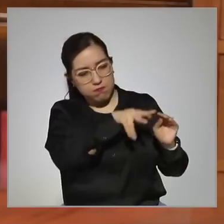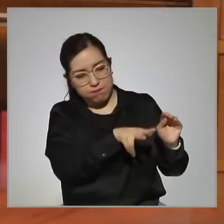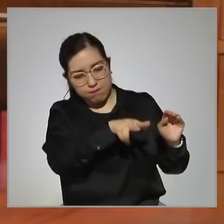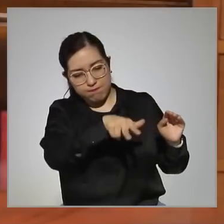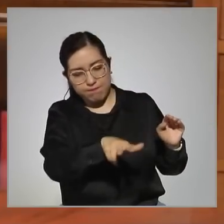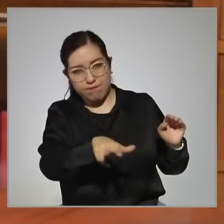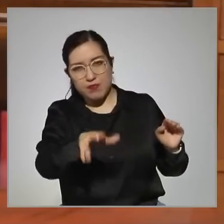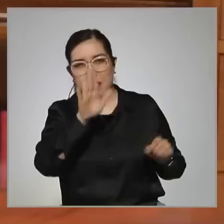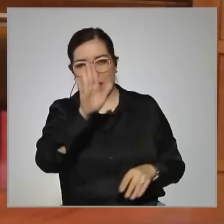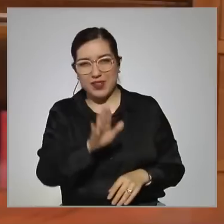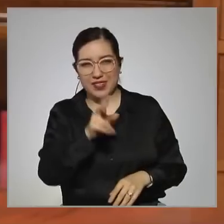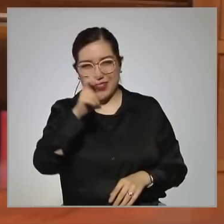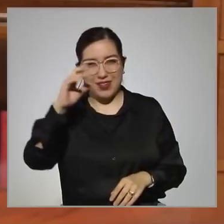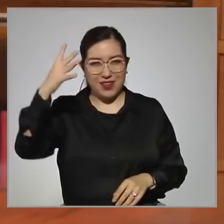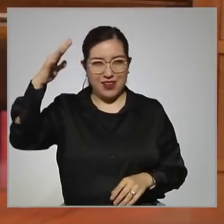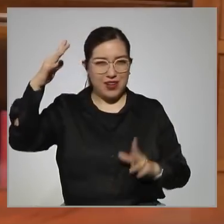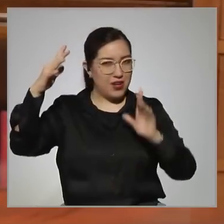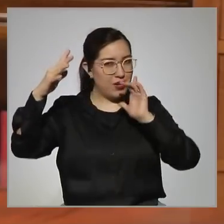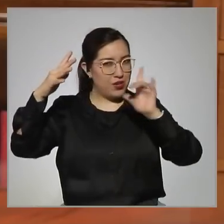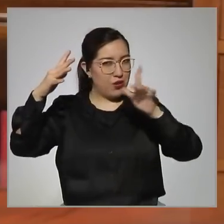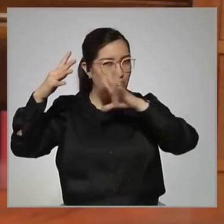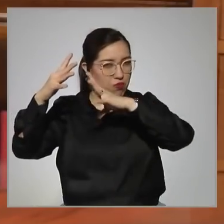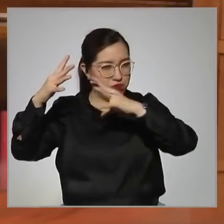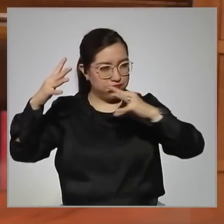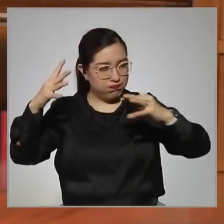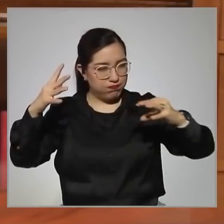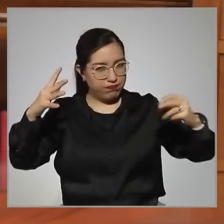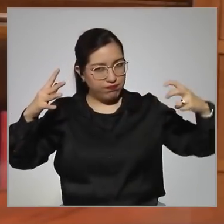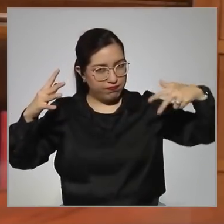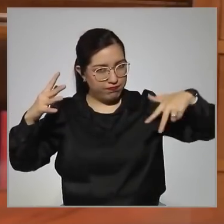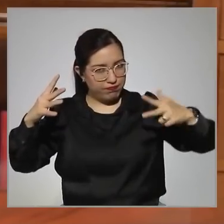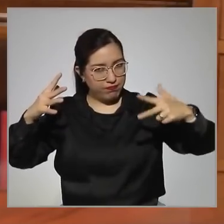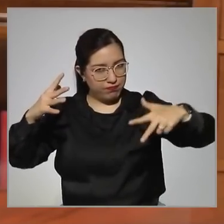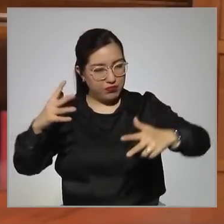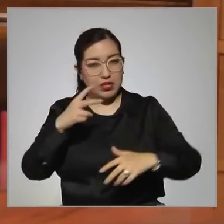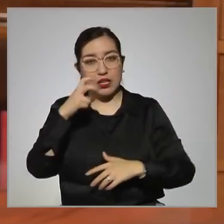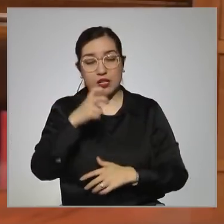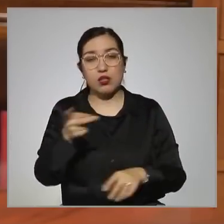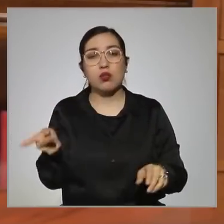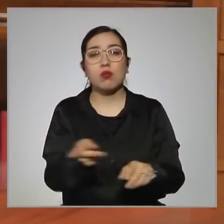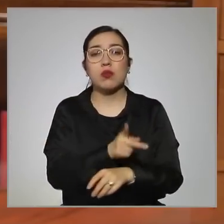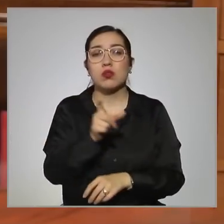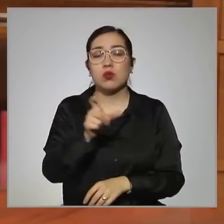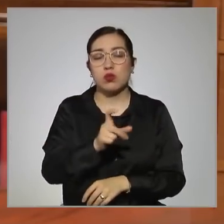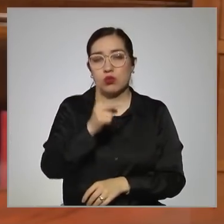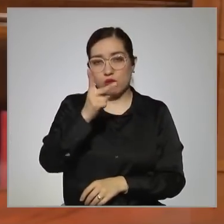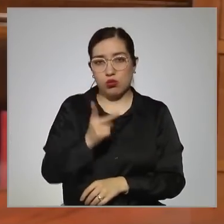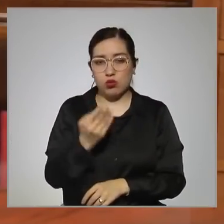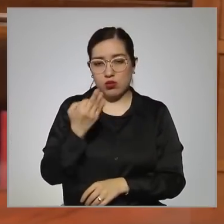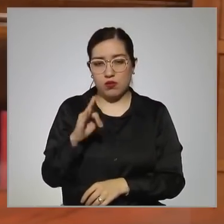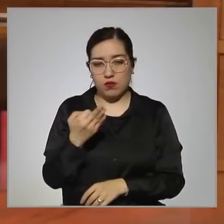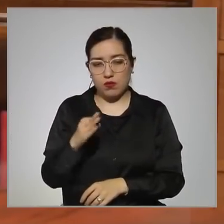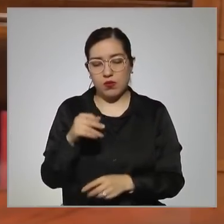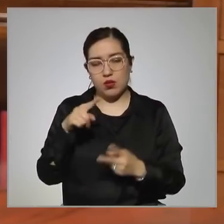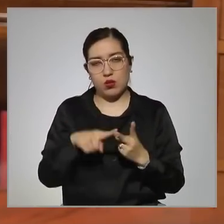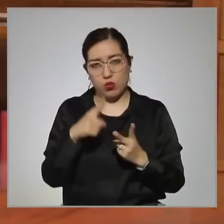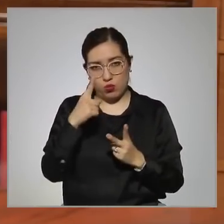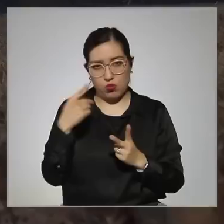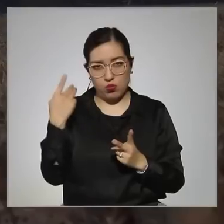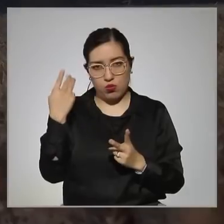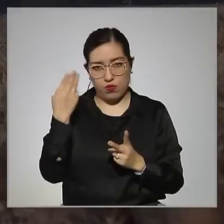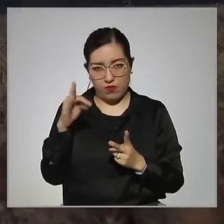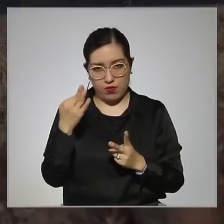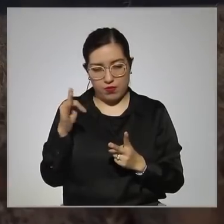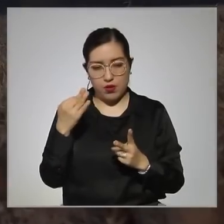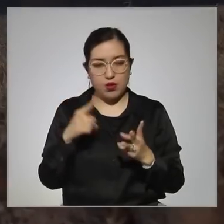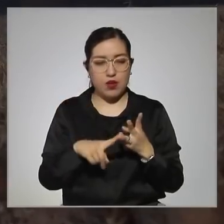natural. Y eso ocurría siempre 2 de febrero, 1 de febrero, 30 de